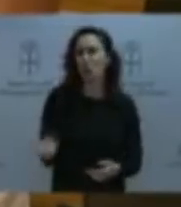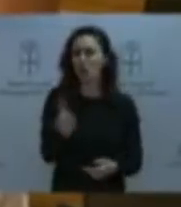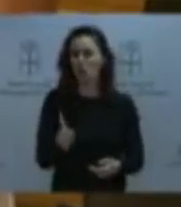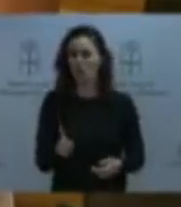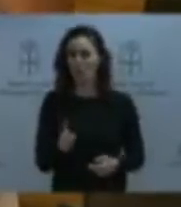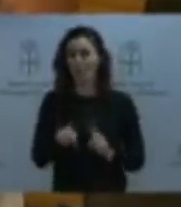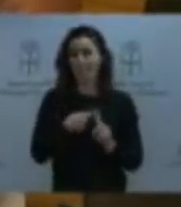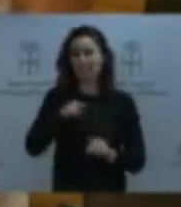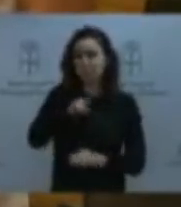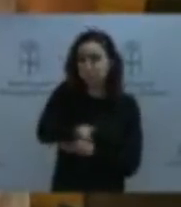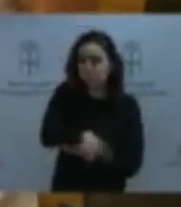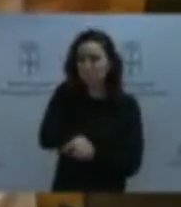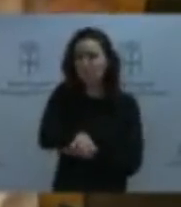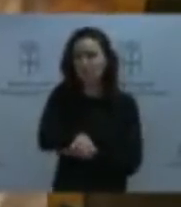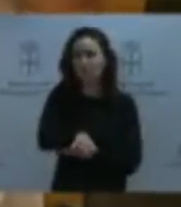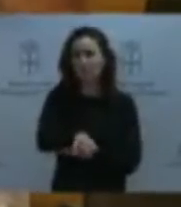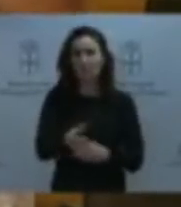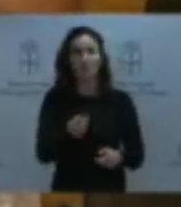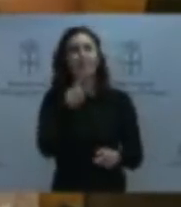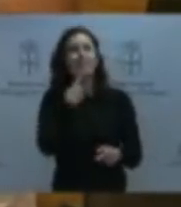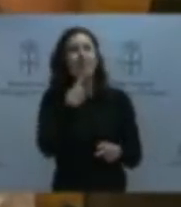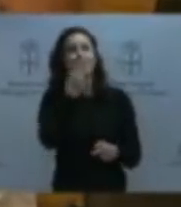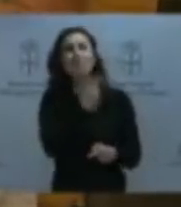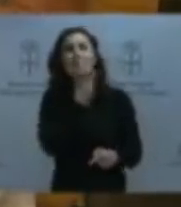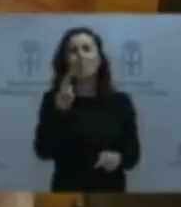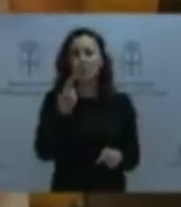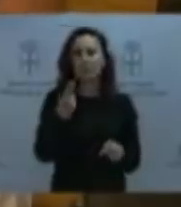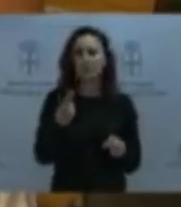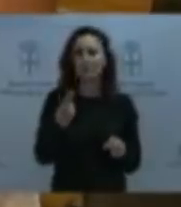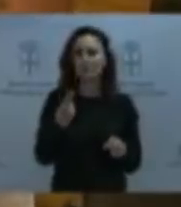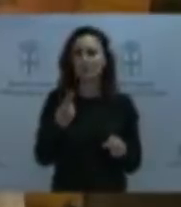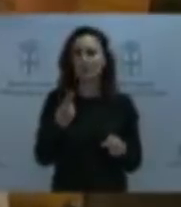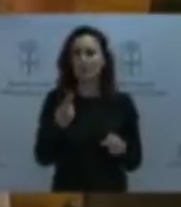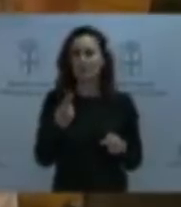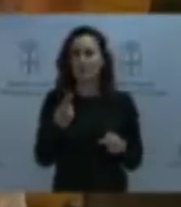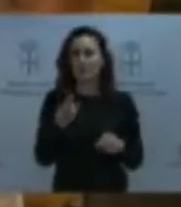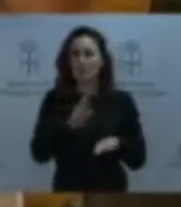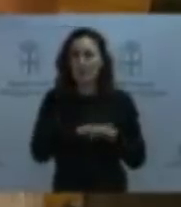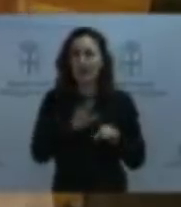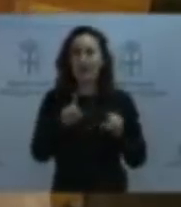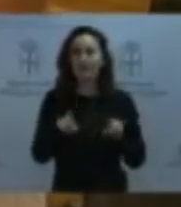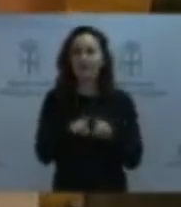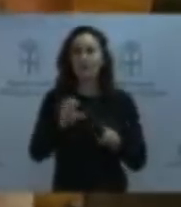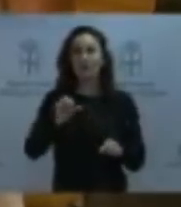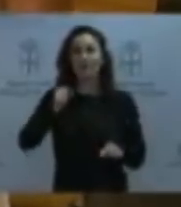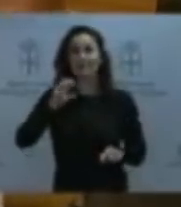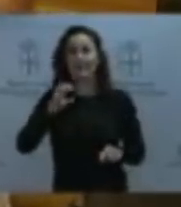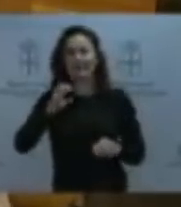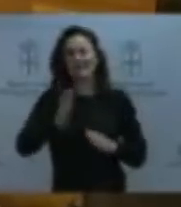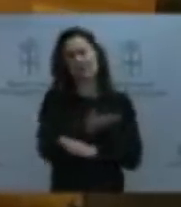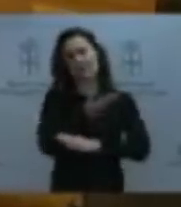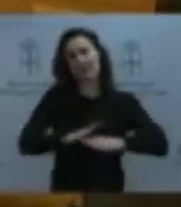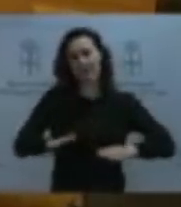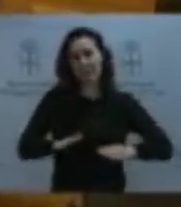su compromiso que tenía de sacar los destinos SAC aparte. Usted mintió, porque en esta Cámara llegó